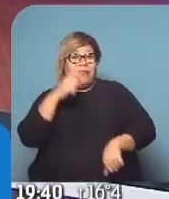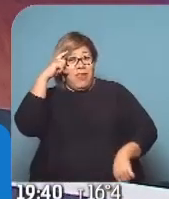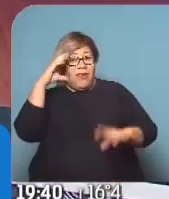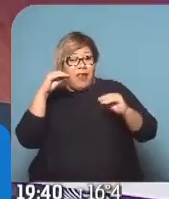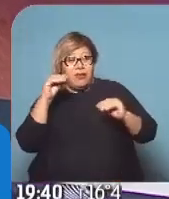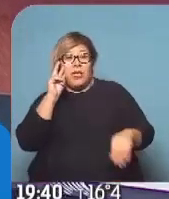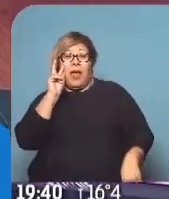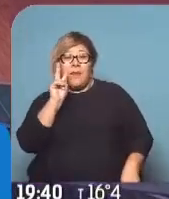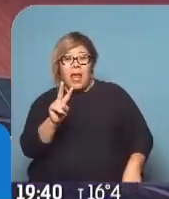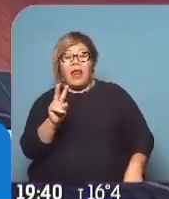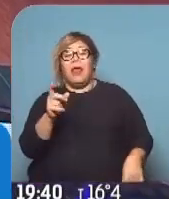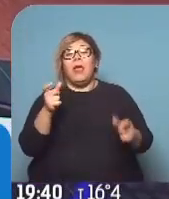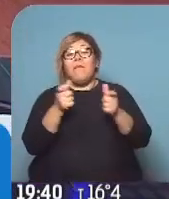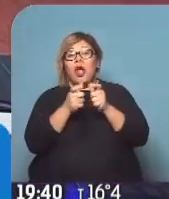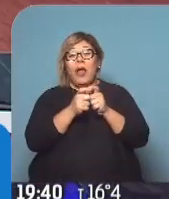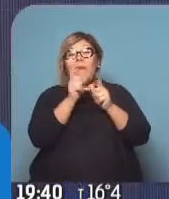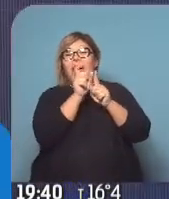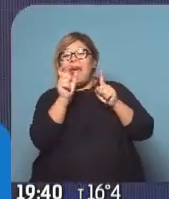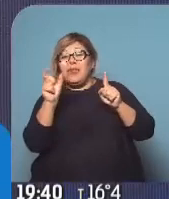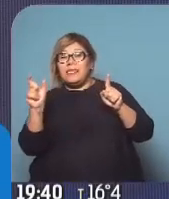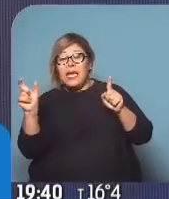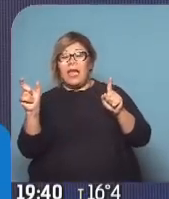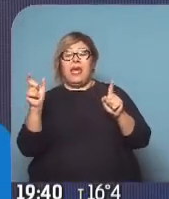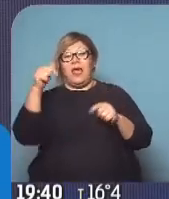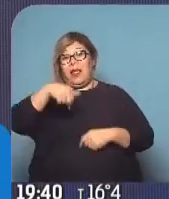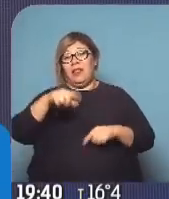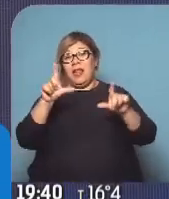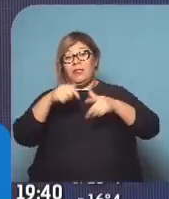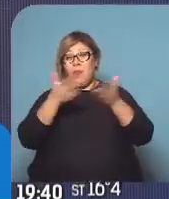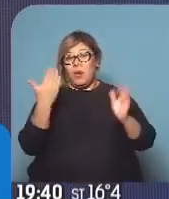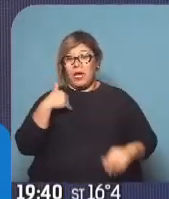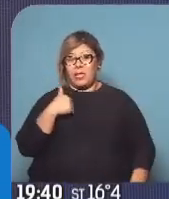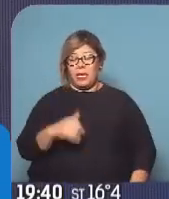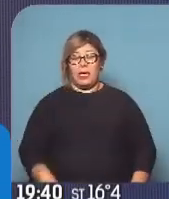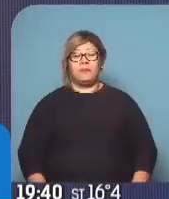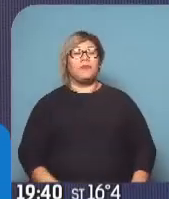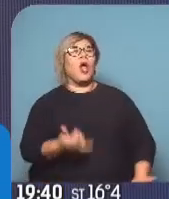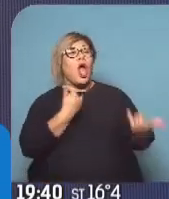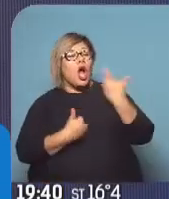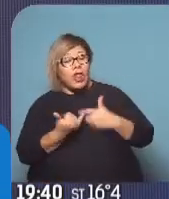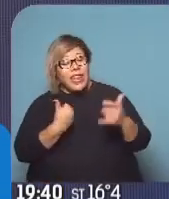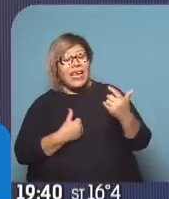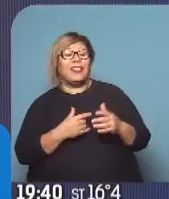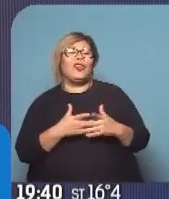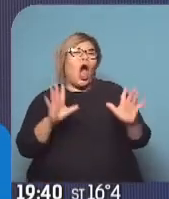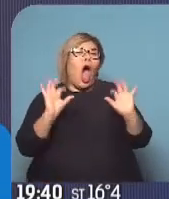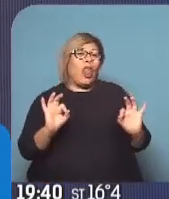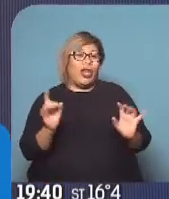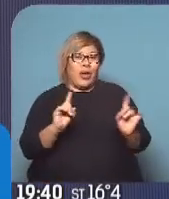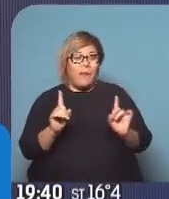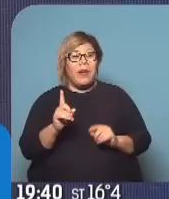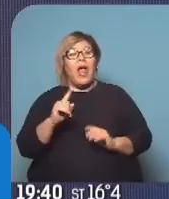argentina aquí en la televisión de todo que la televisión pública no contános no nos cuentes todo pero adelantarme cómo es tu personaje